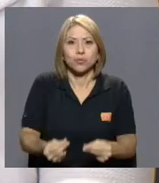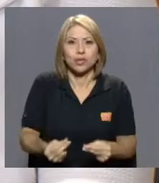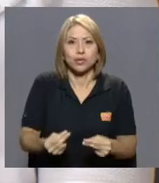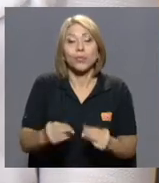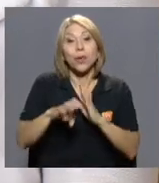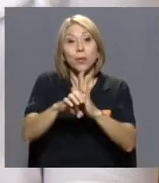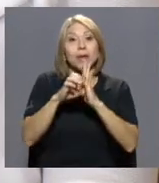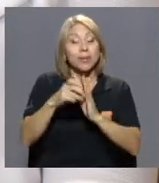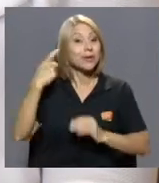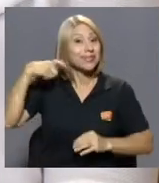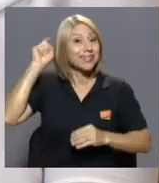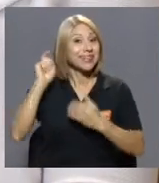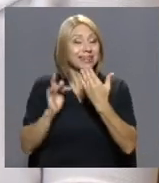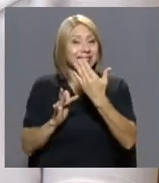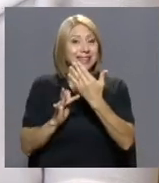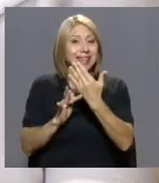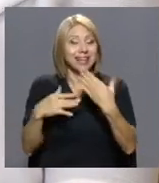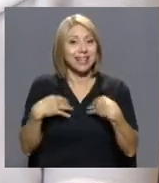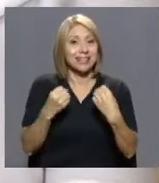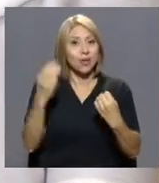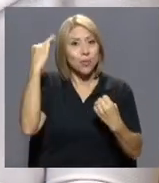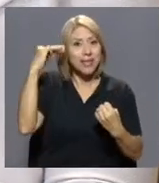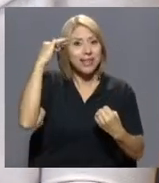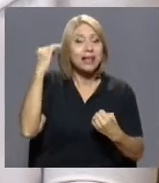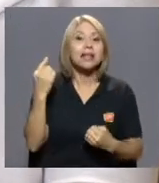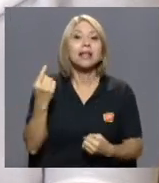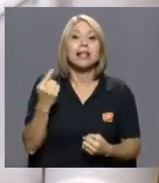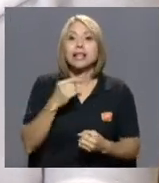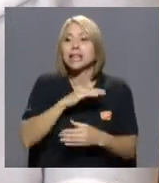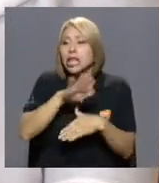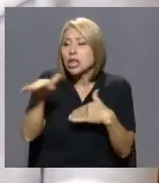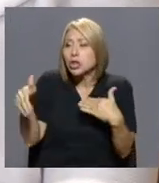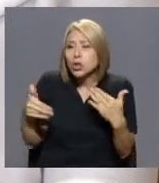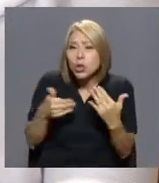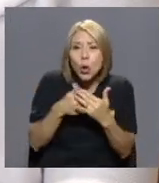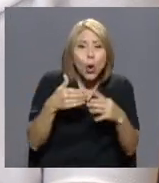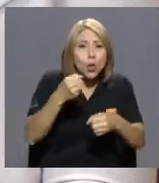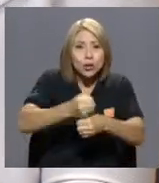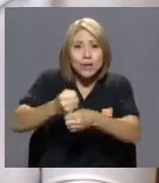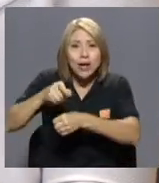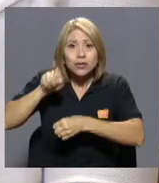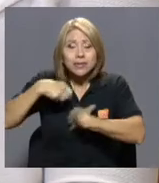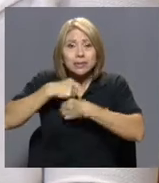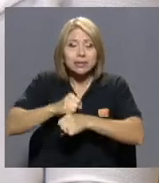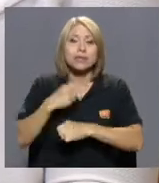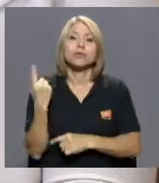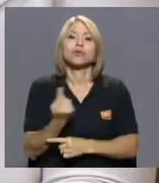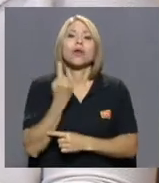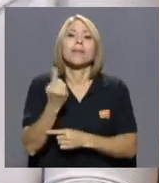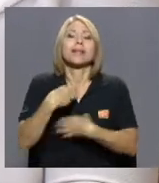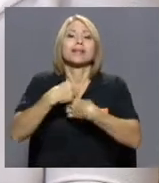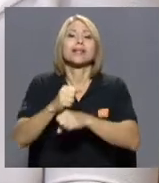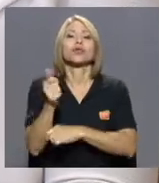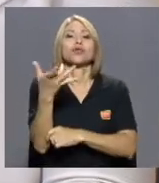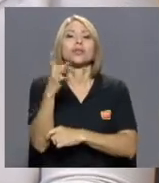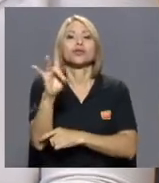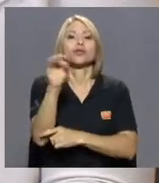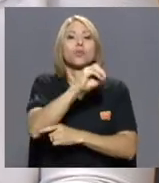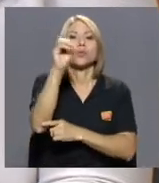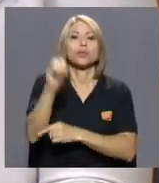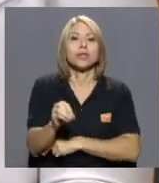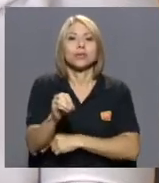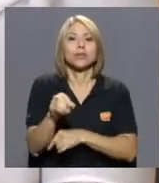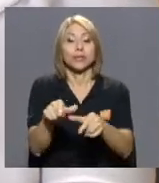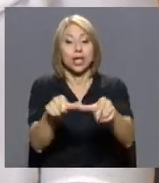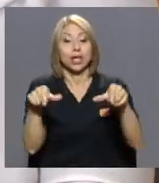la Secretaría Técnica de Salud Mental, solo se ejecutó de todas las acciones un 18% en cantones donde hay una mayor tasa de